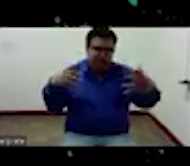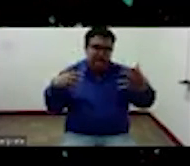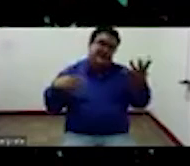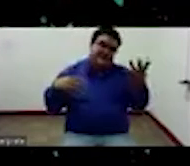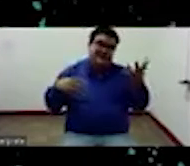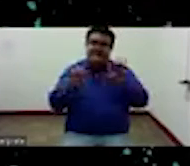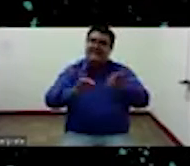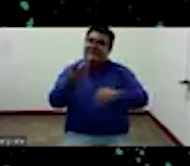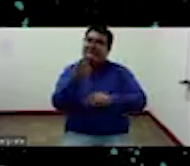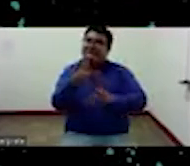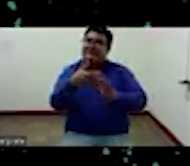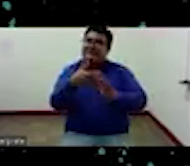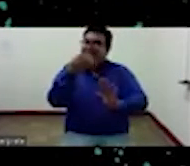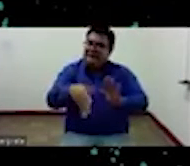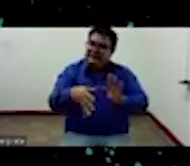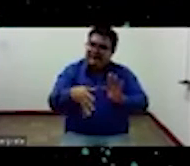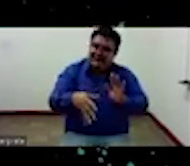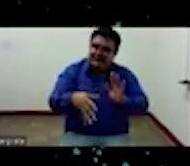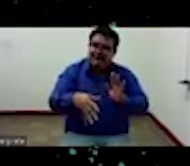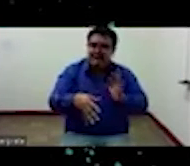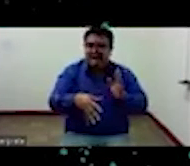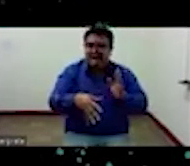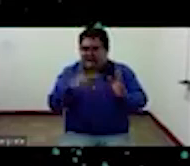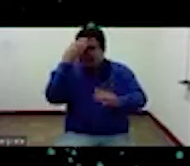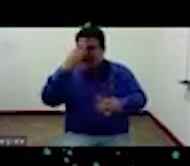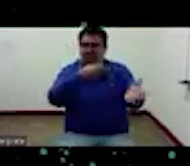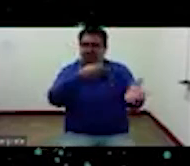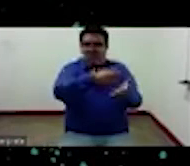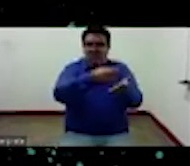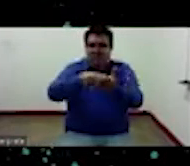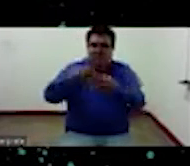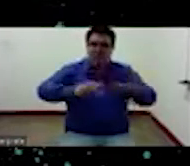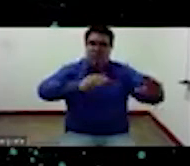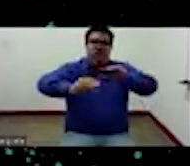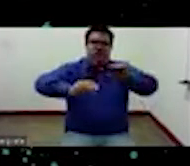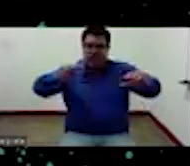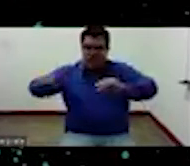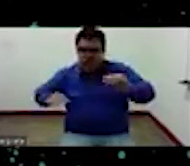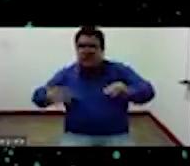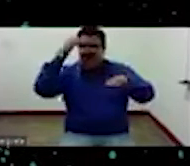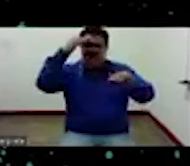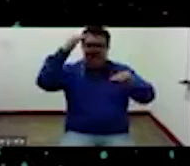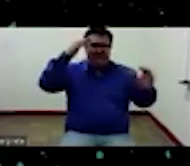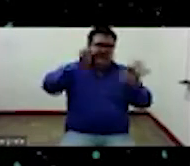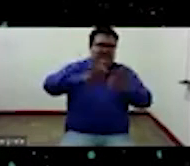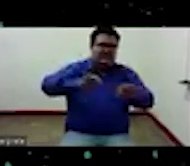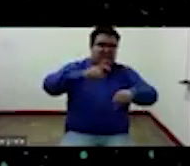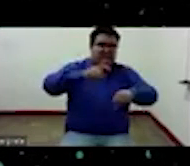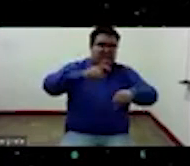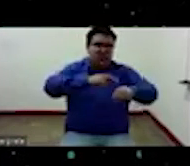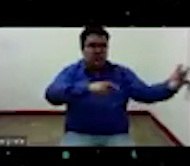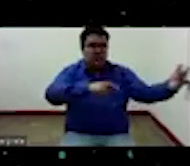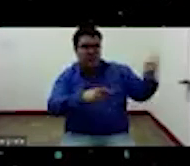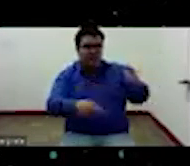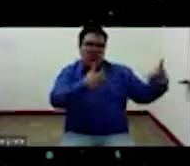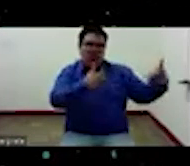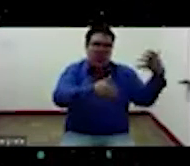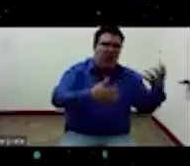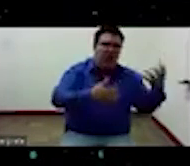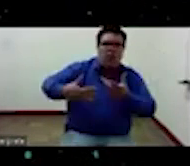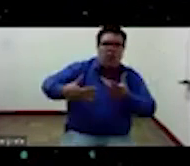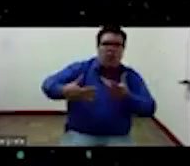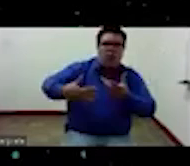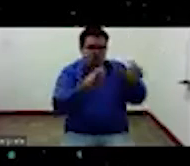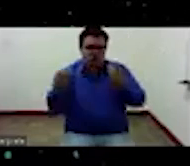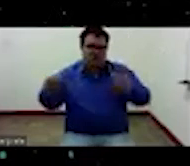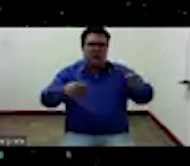enorme de conexiones satelitales, etcétera, para transmitir sonido en tiempo vivo de un lugar a otro, hacer puentes sonoros en